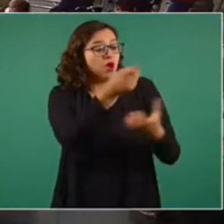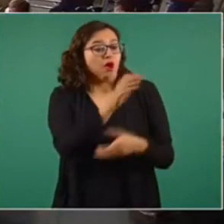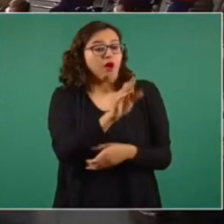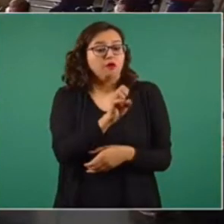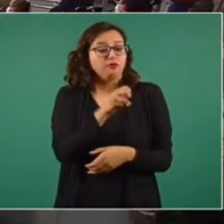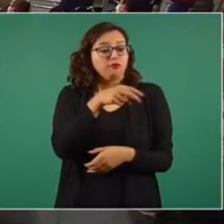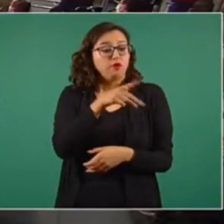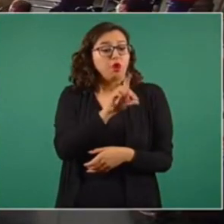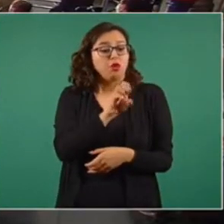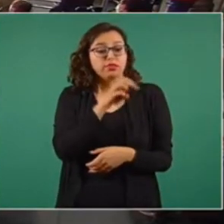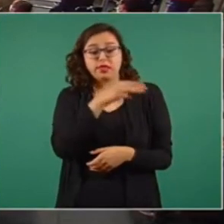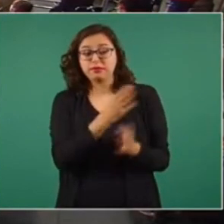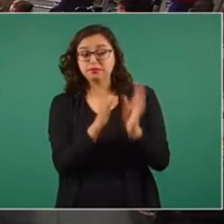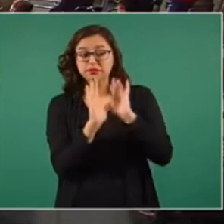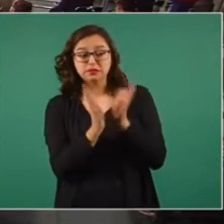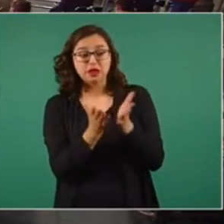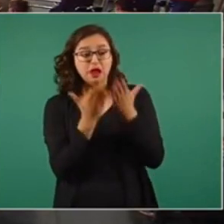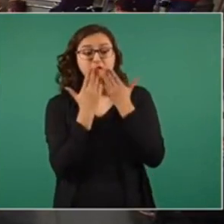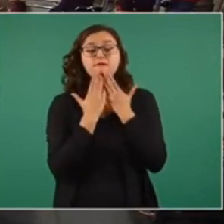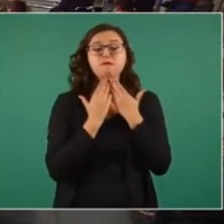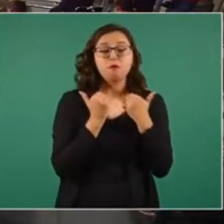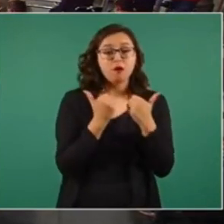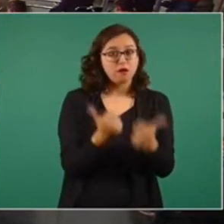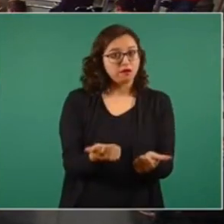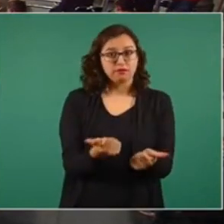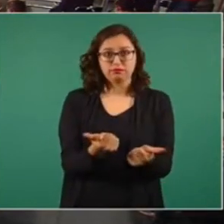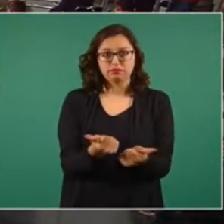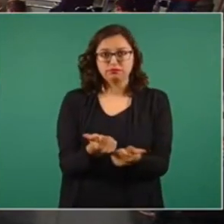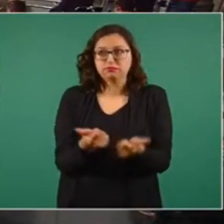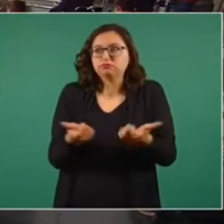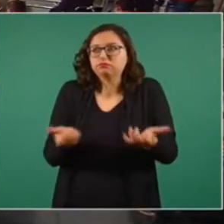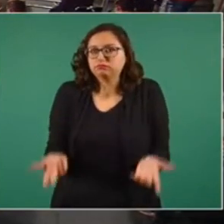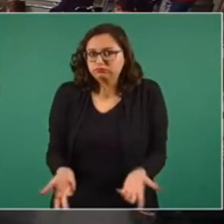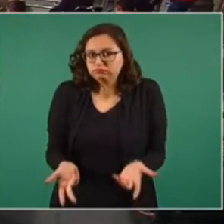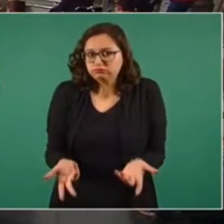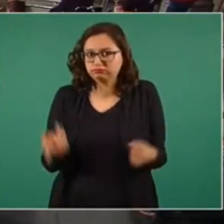¿De qué partida presupuestal del